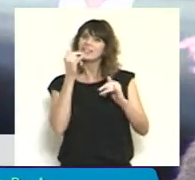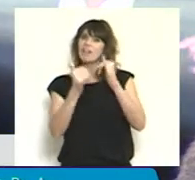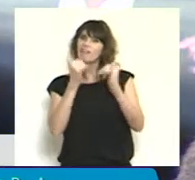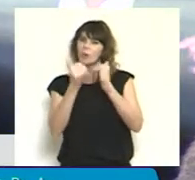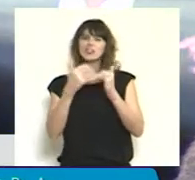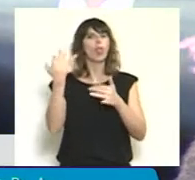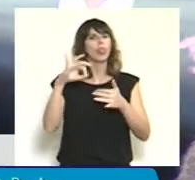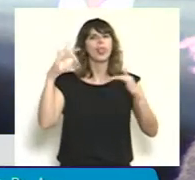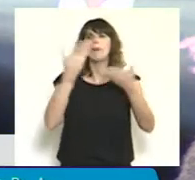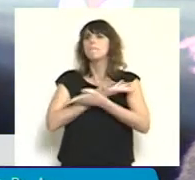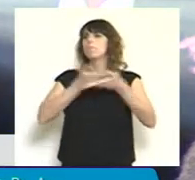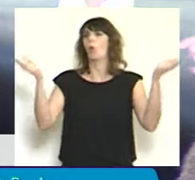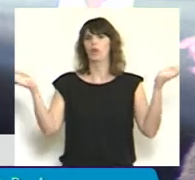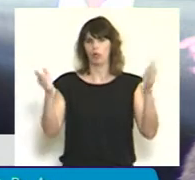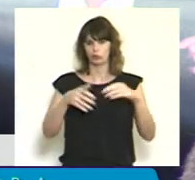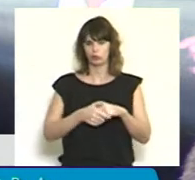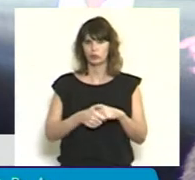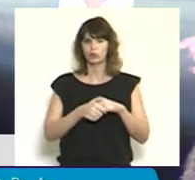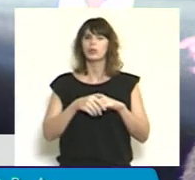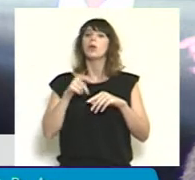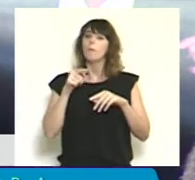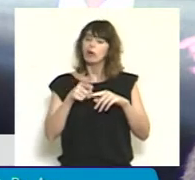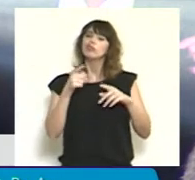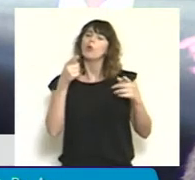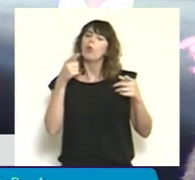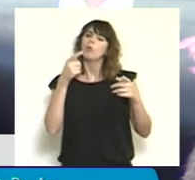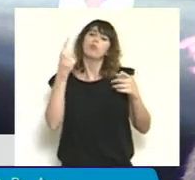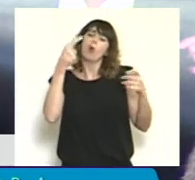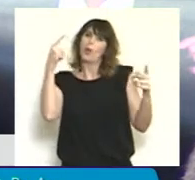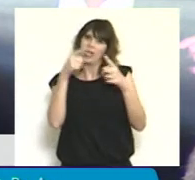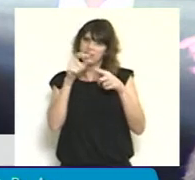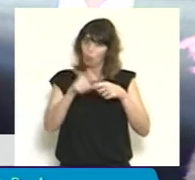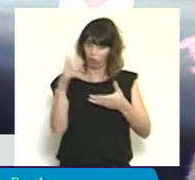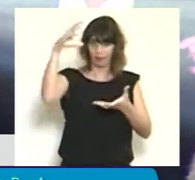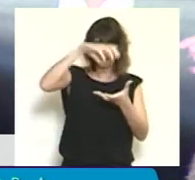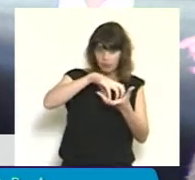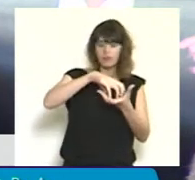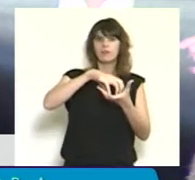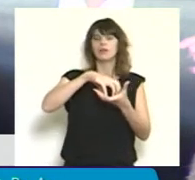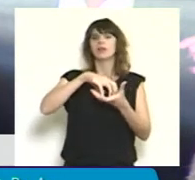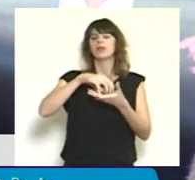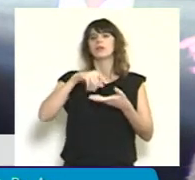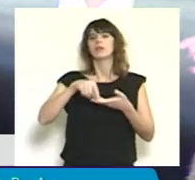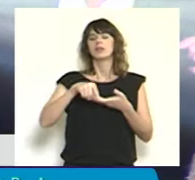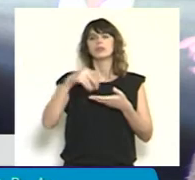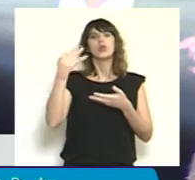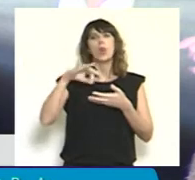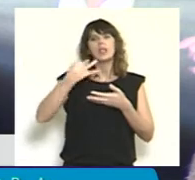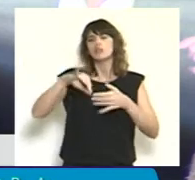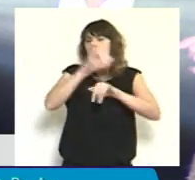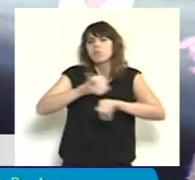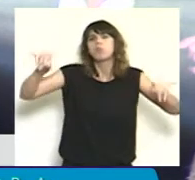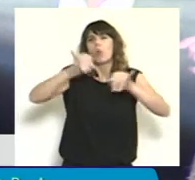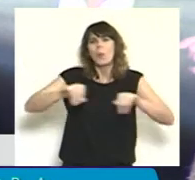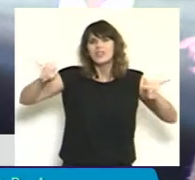ser públicos y por eso, dentro de las funciones de la agencia, hemos previsto que se debe garantizar la publicidad